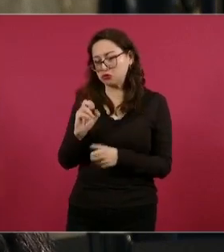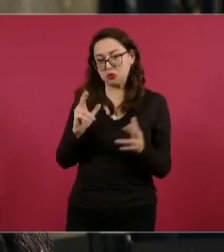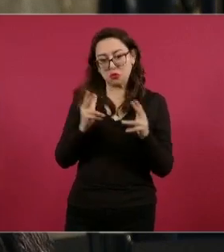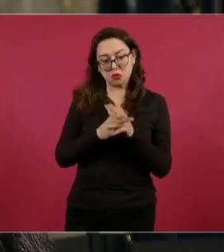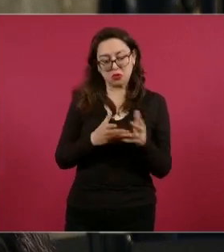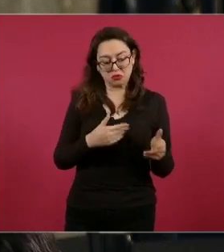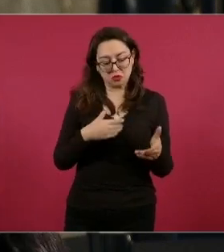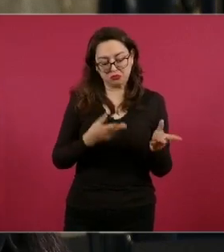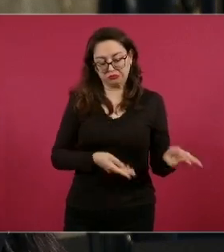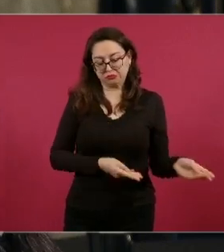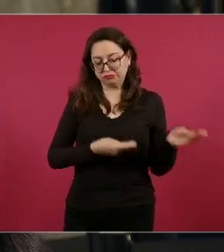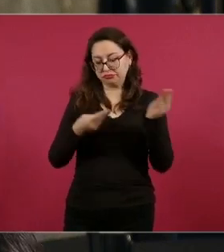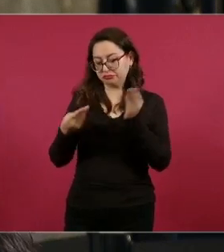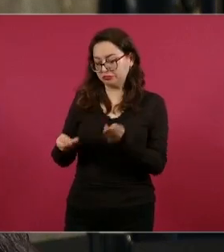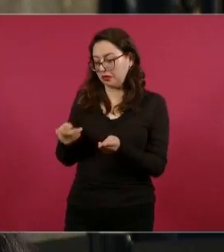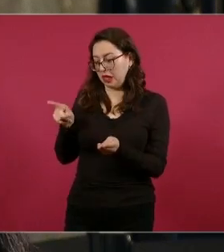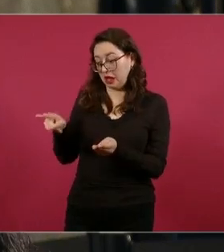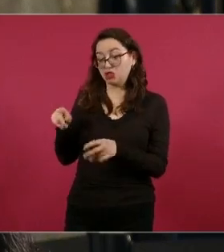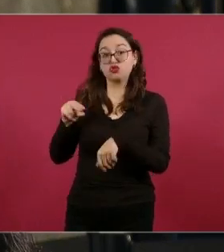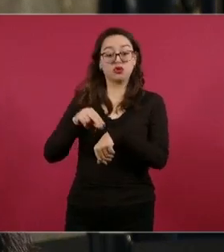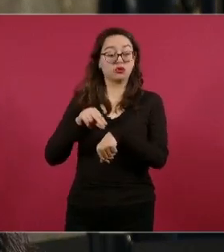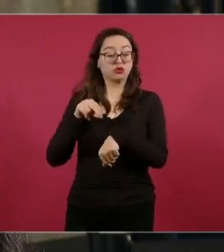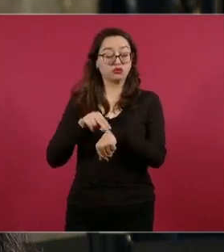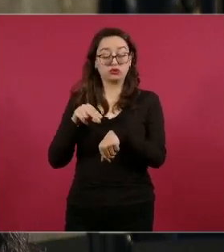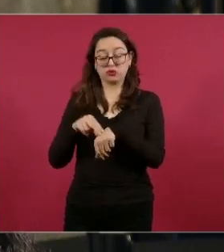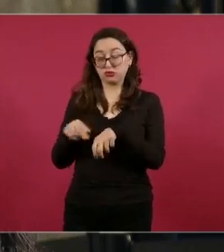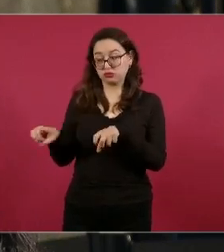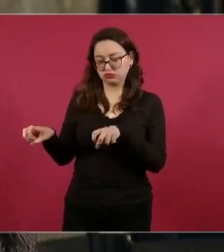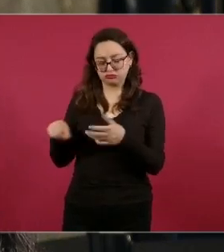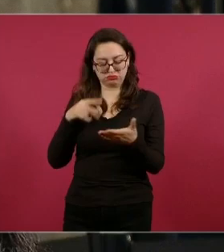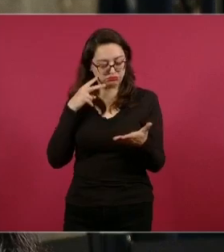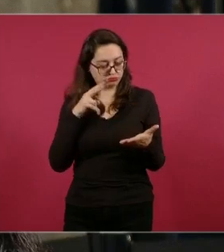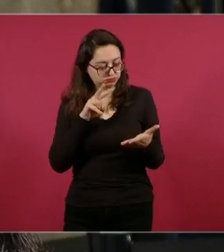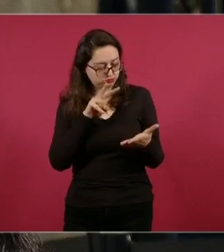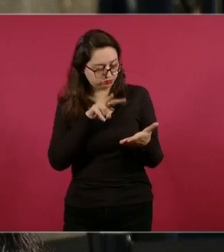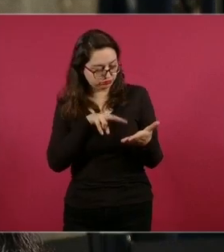le mostré el parte médico. Entonces venían ahí